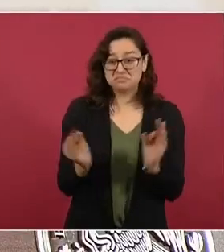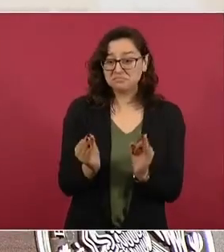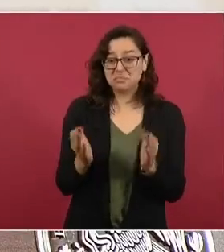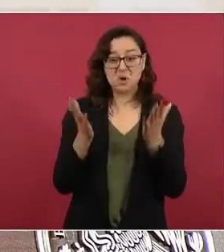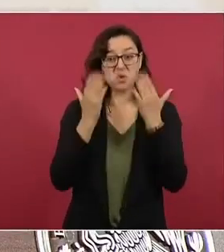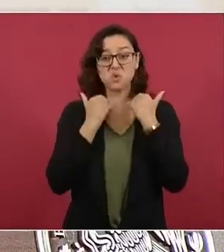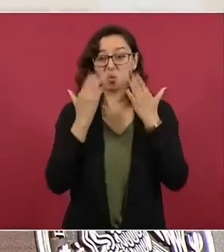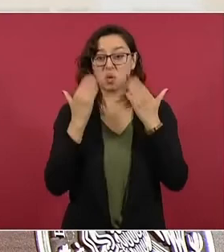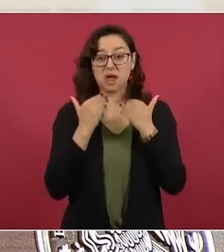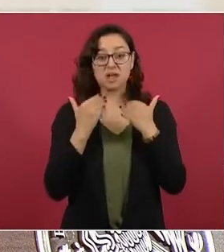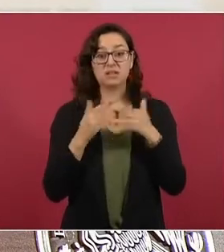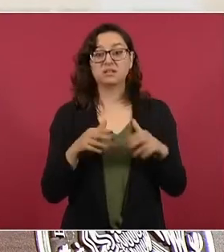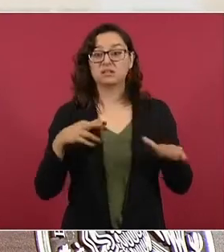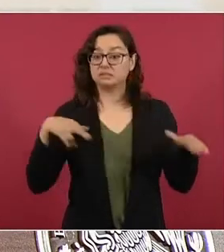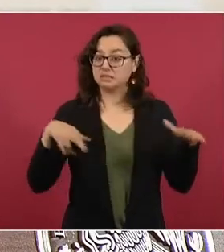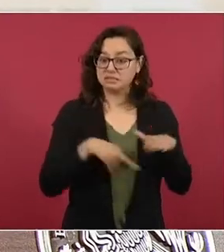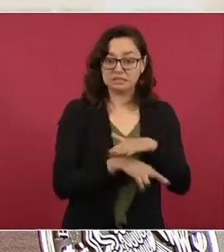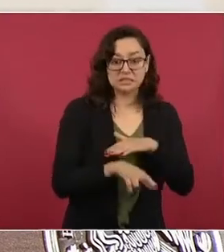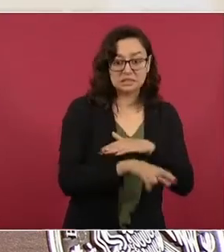ni el río subterráneo.